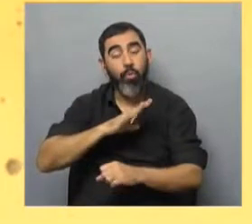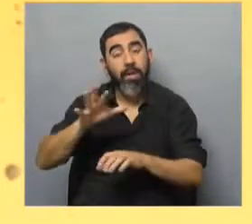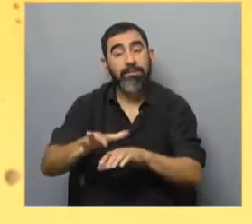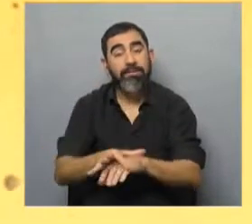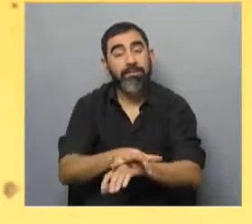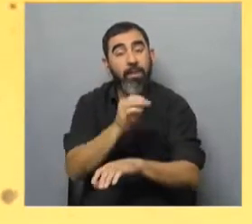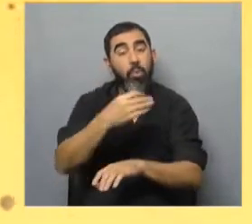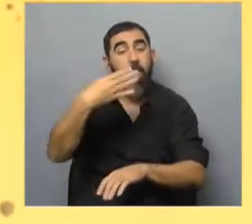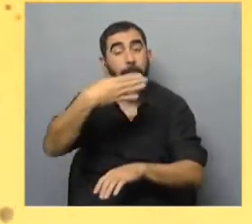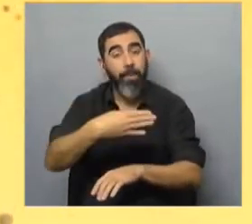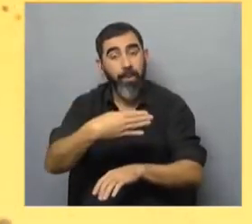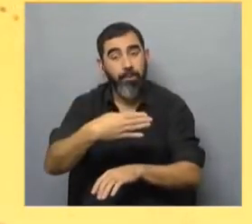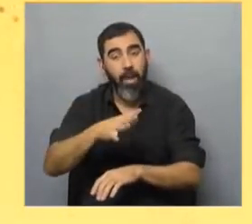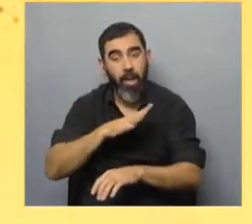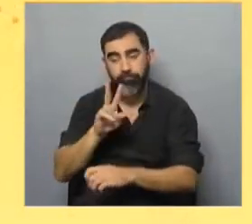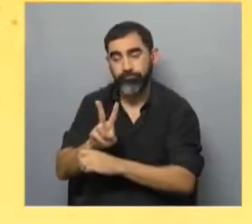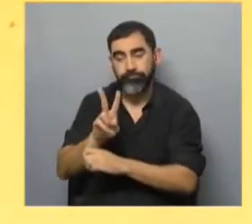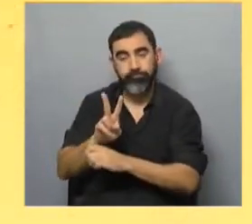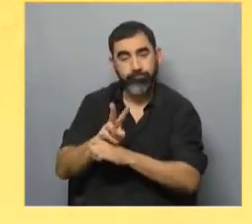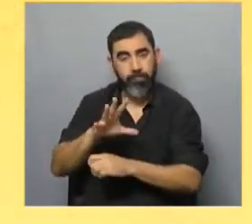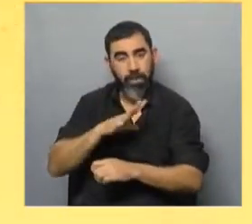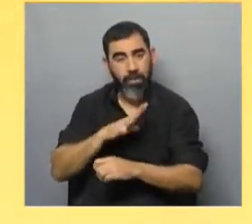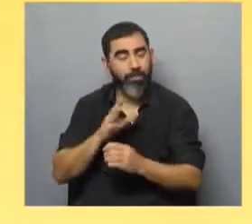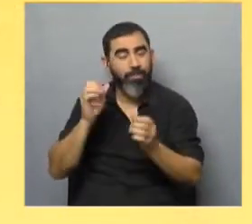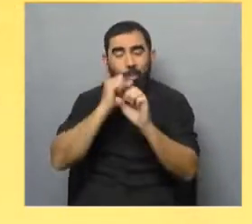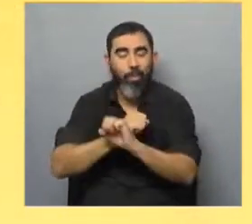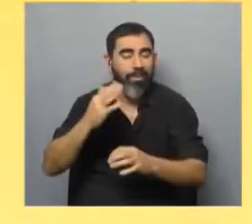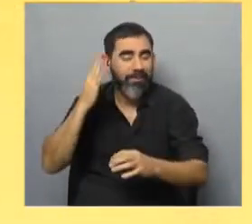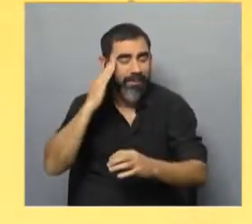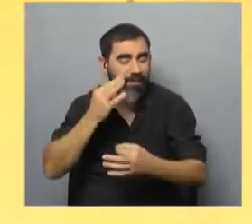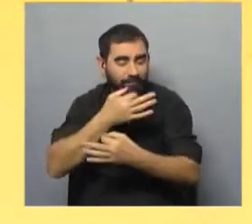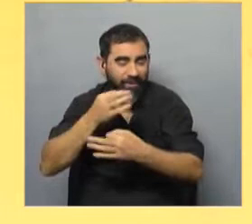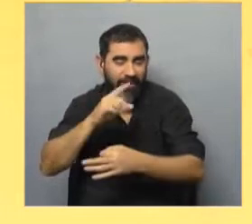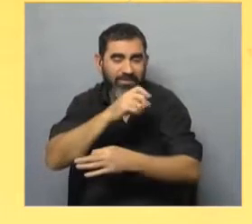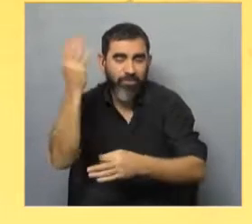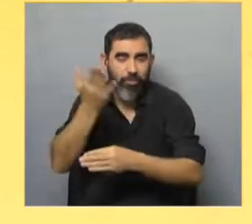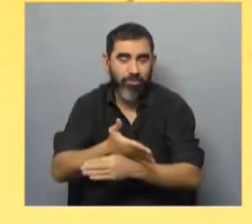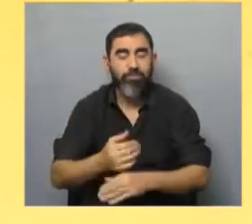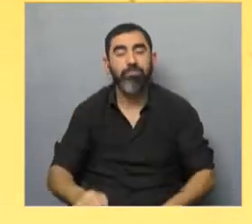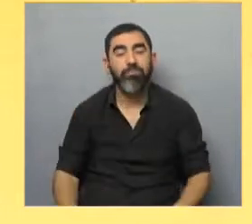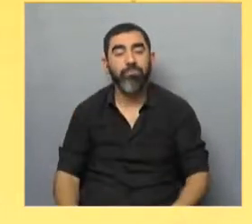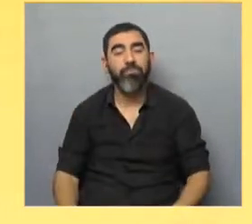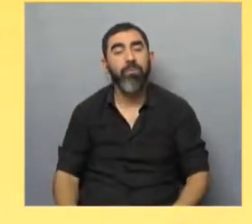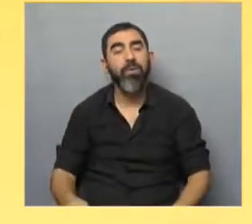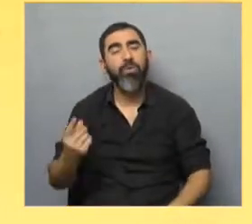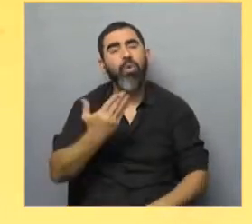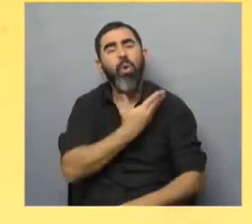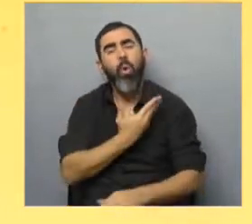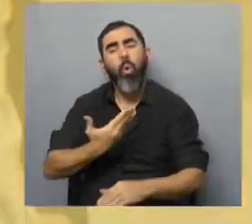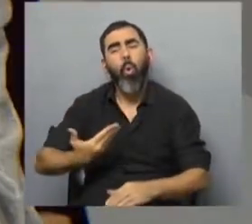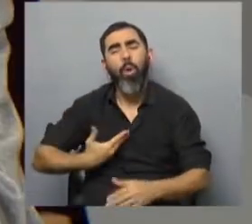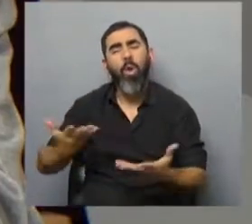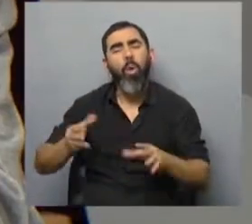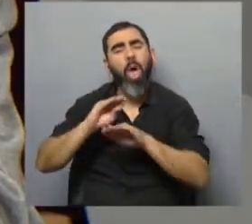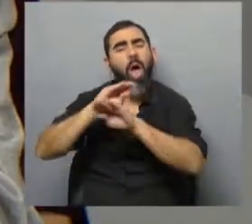de anticuerpos, pero no se puede decir nada de eso. Y cuando los gobiernos anuncian hoy, en